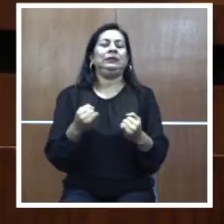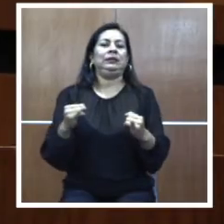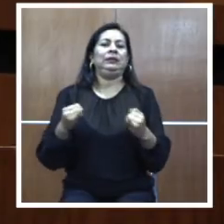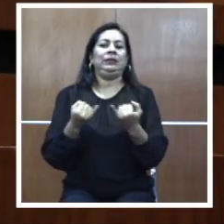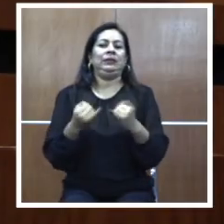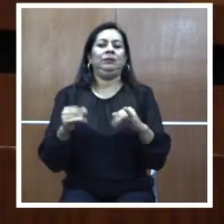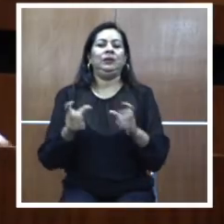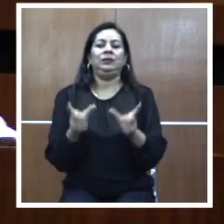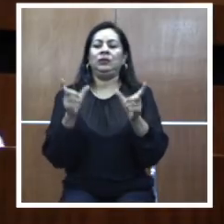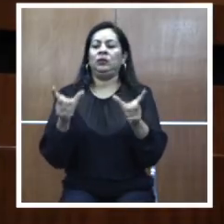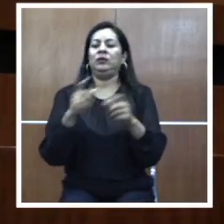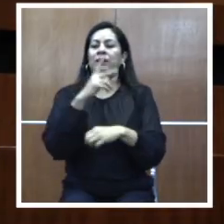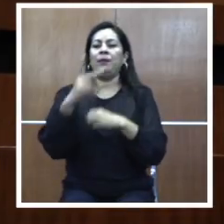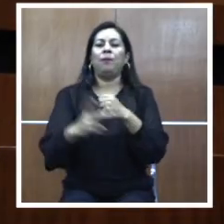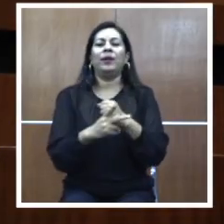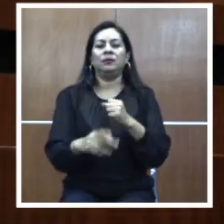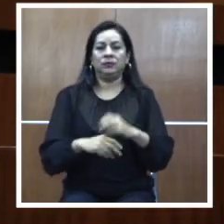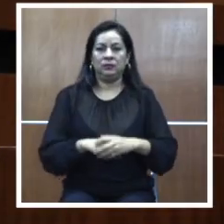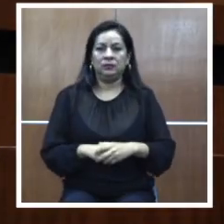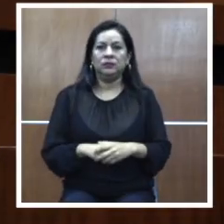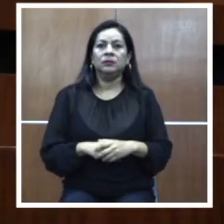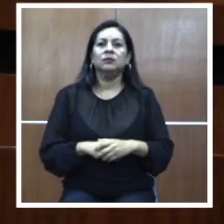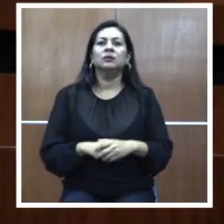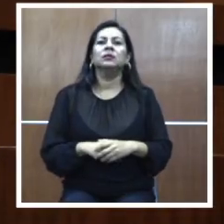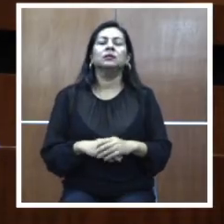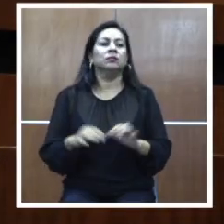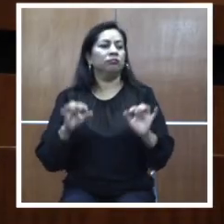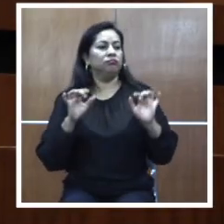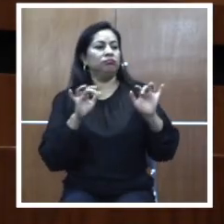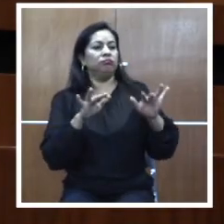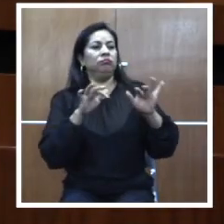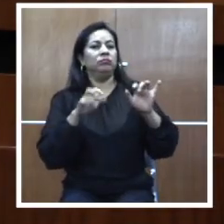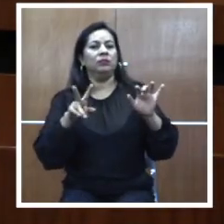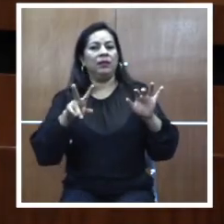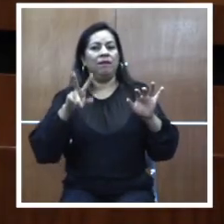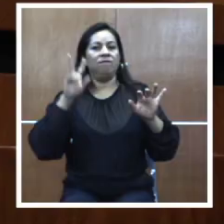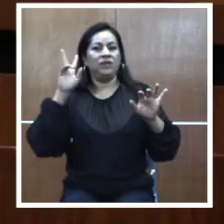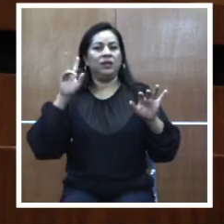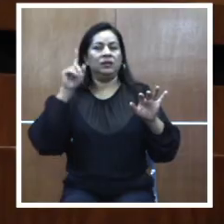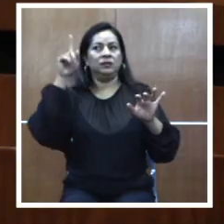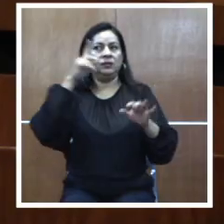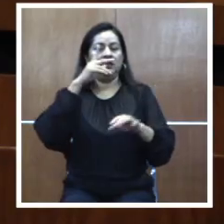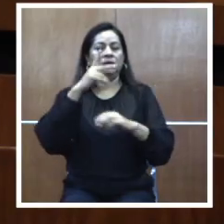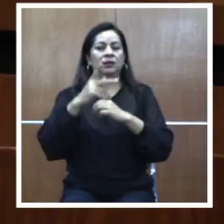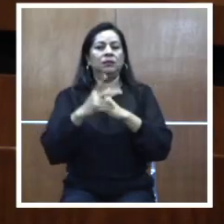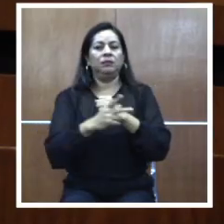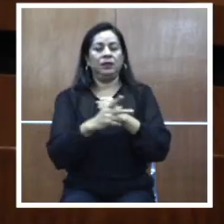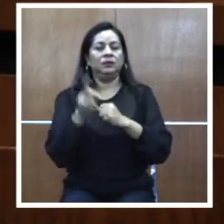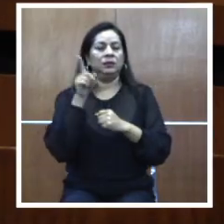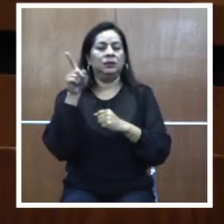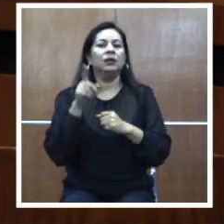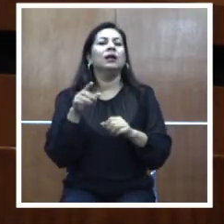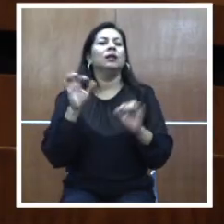seguridad de un país. Las redadas ocurridas el viernes